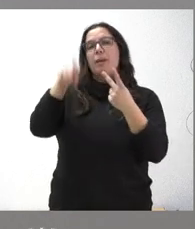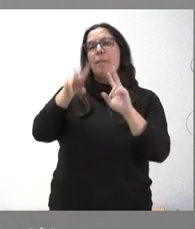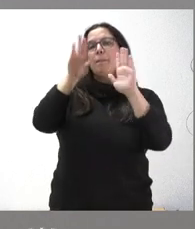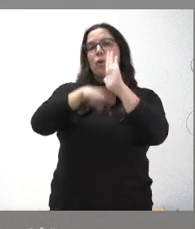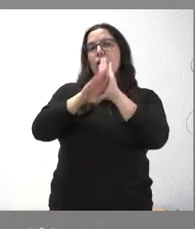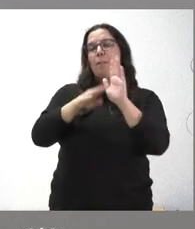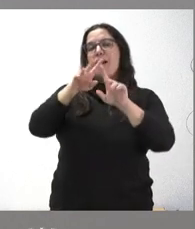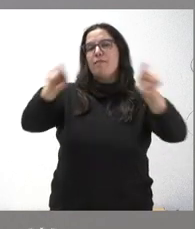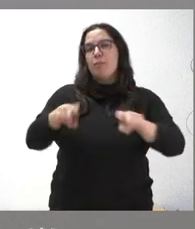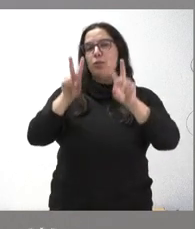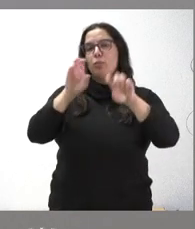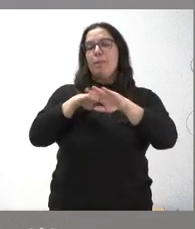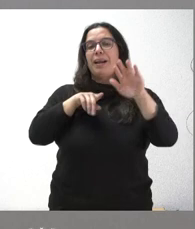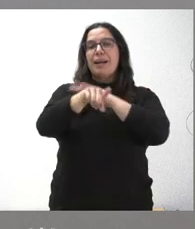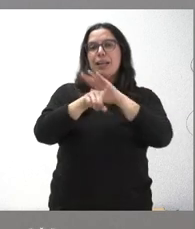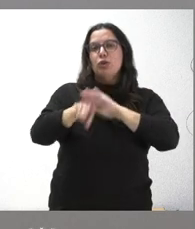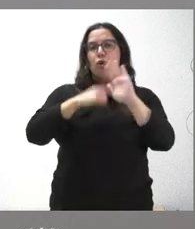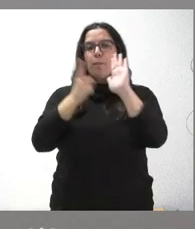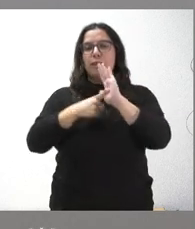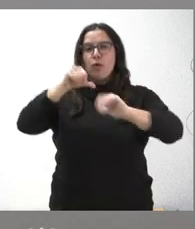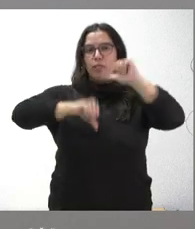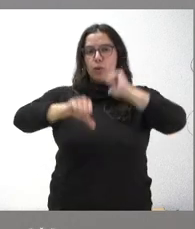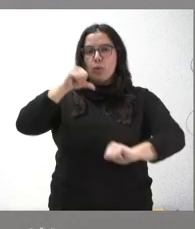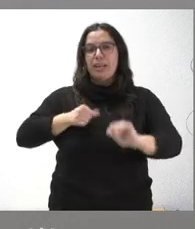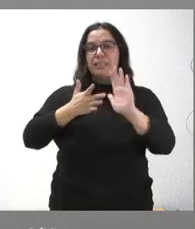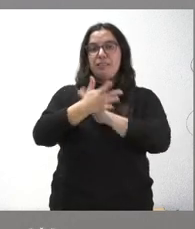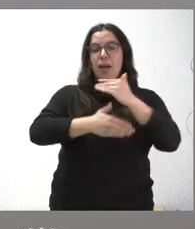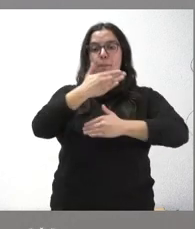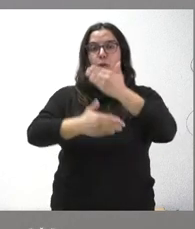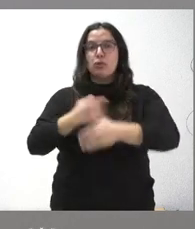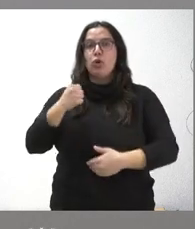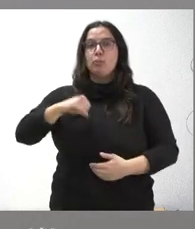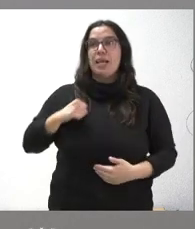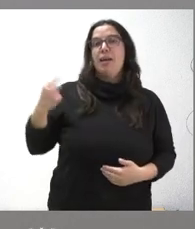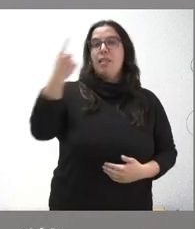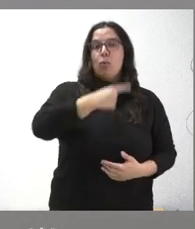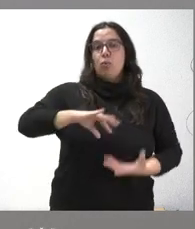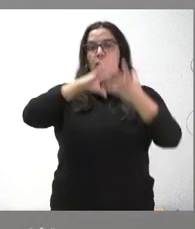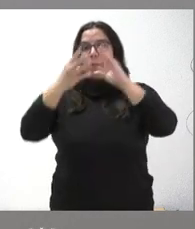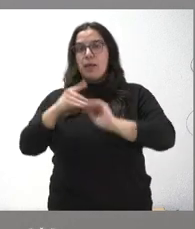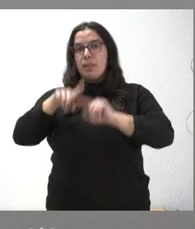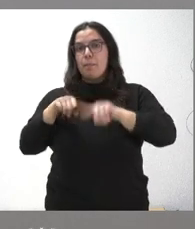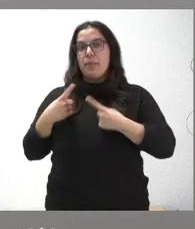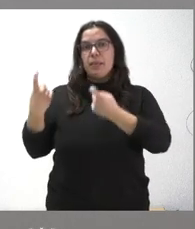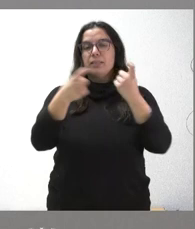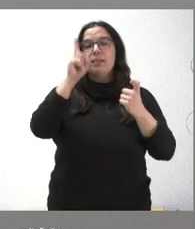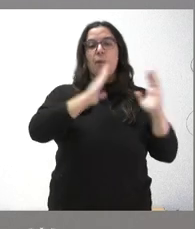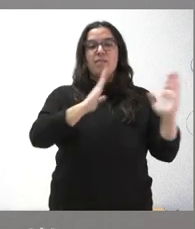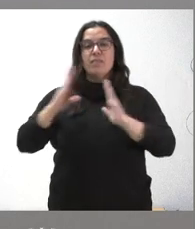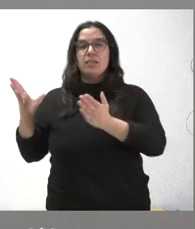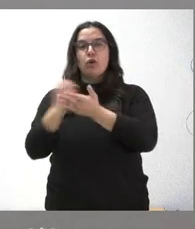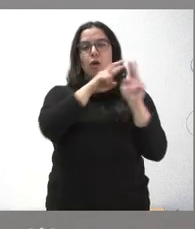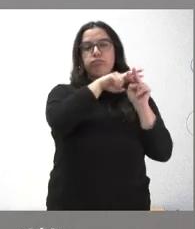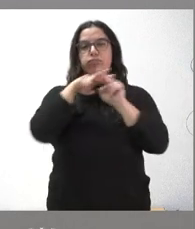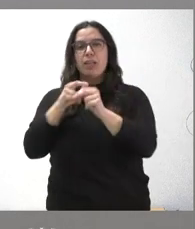para la gestión integral del acto quirúrgico que permite personalizar los procesos de cada hospital y controlar todas las fases y la trazabilidad